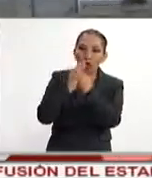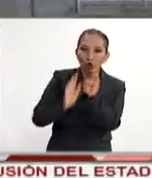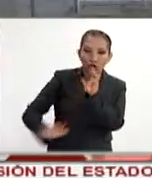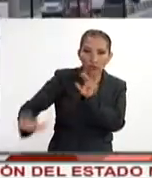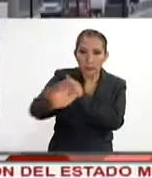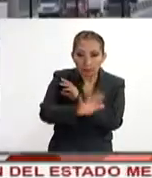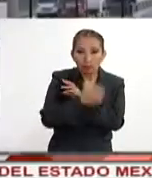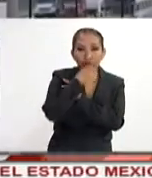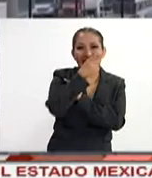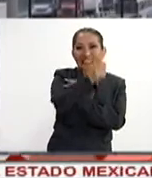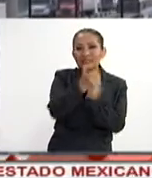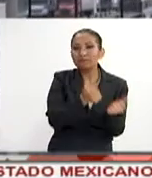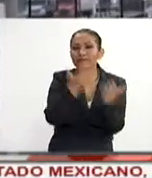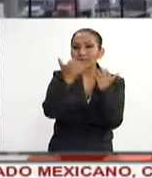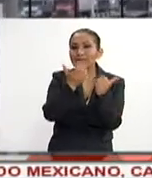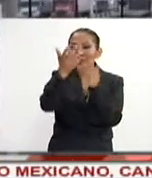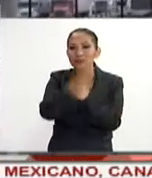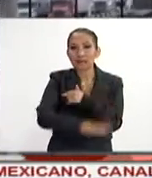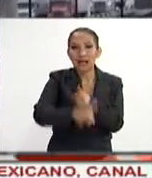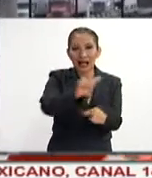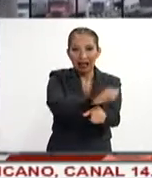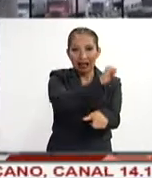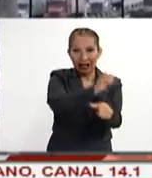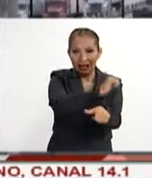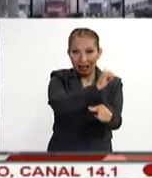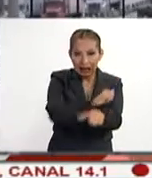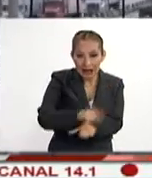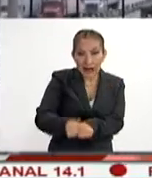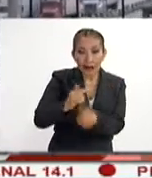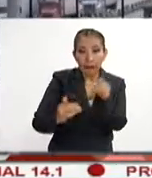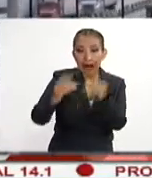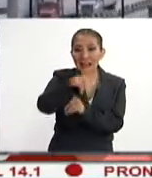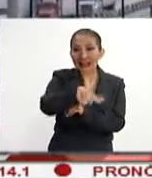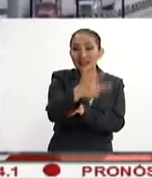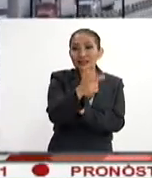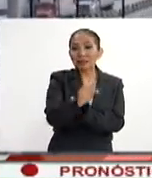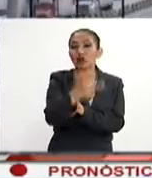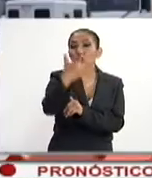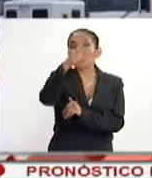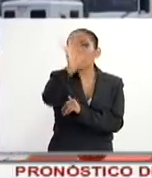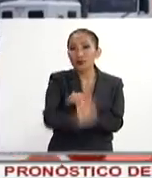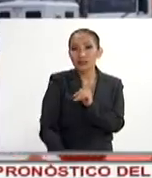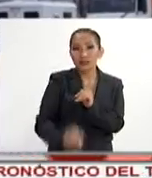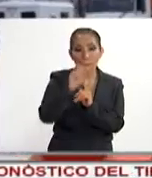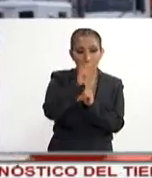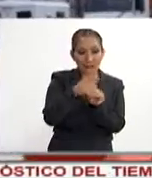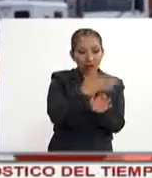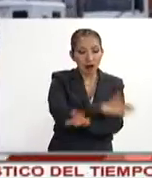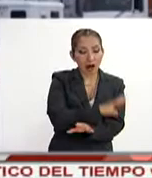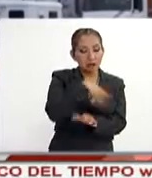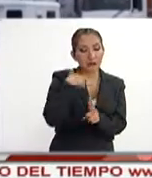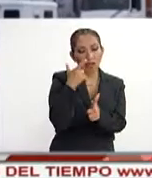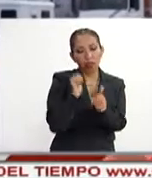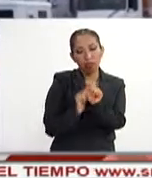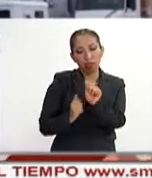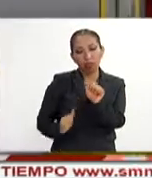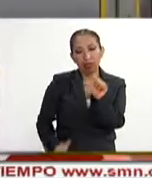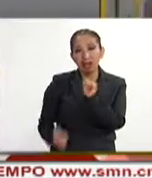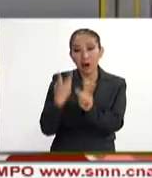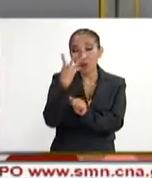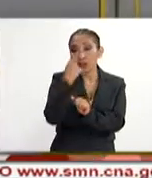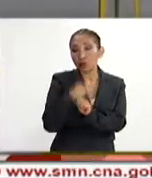mundo. Apuntó que las exportaciones del sector automotriz se incrementaron en 13.8% luego de la desaceleración